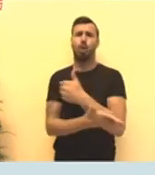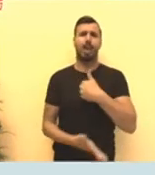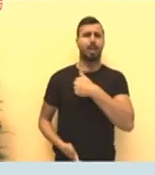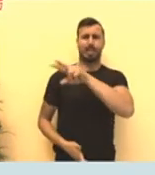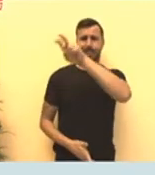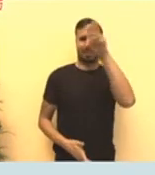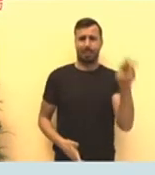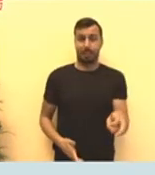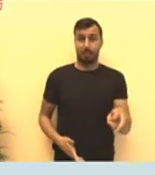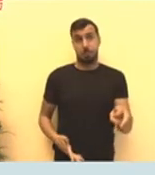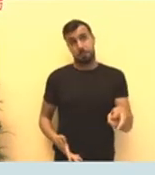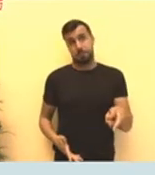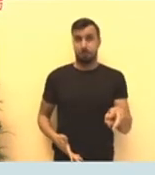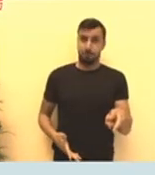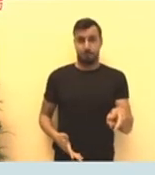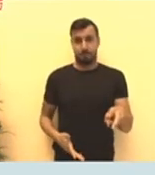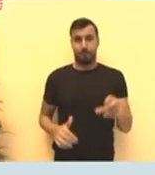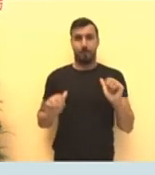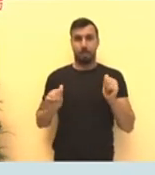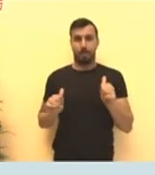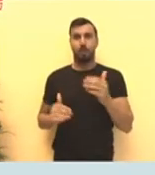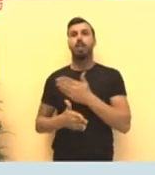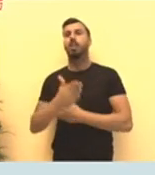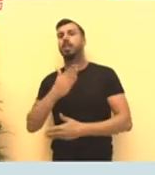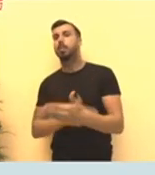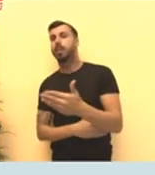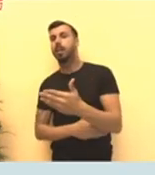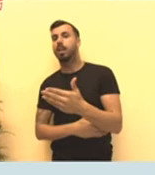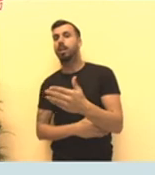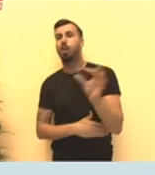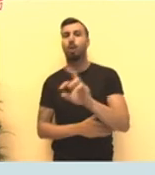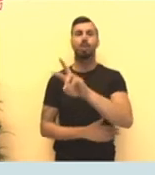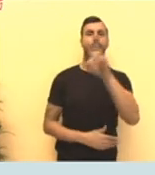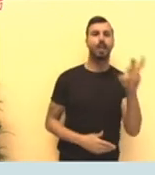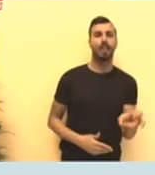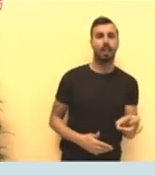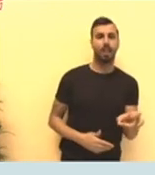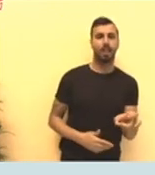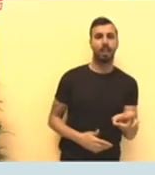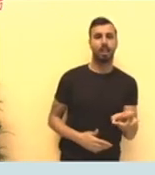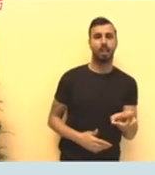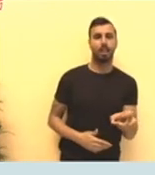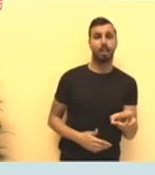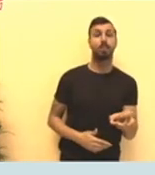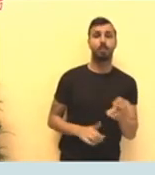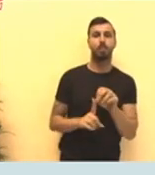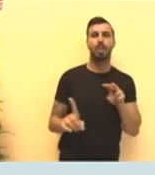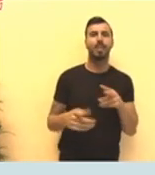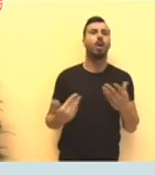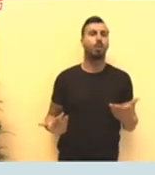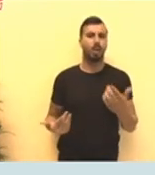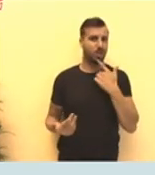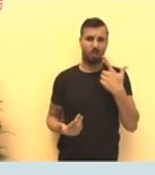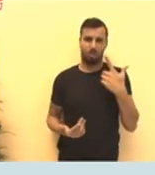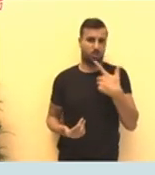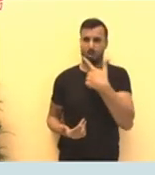Bueno, un punto de partida, ¿discapacidad o diversidad? Cuestión terminológica, yo digo que no. Pasa, por favor.